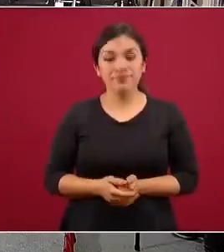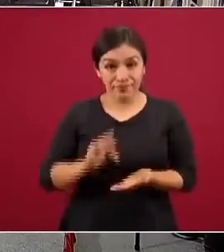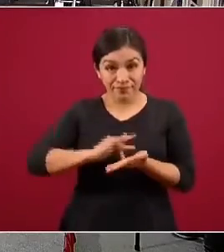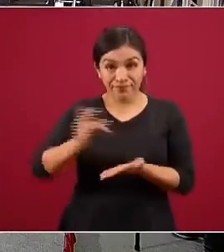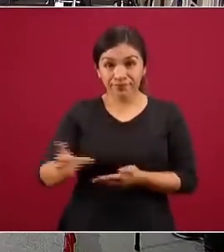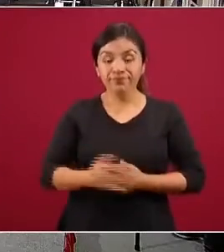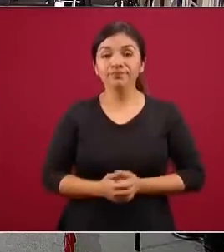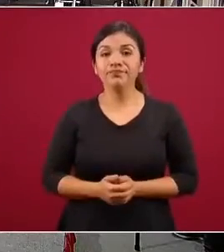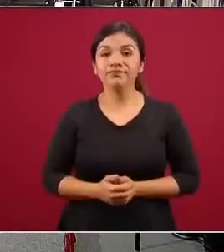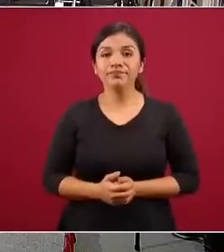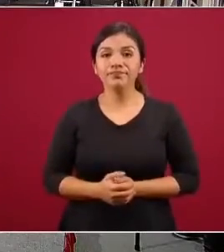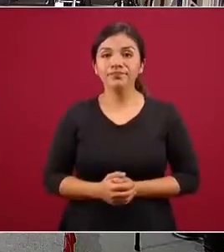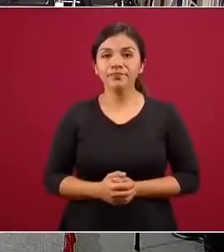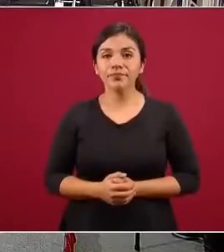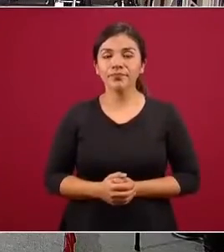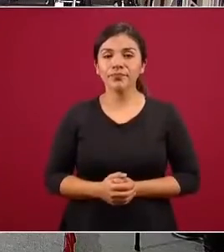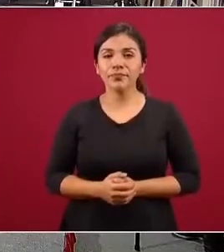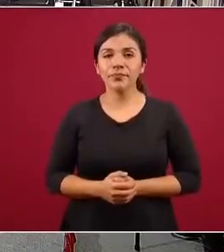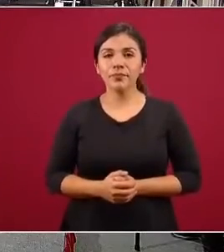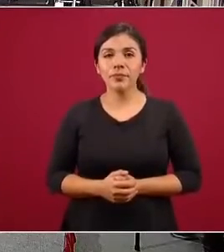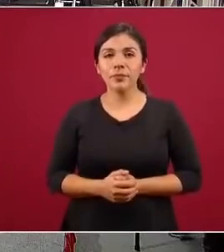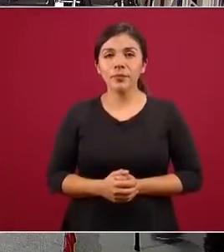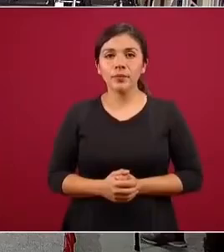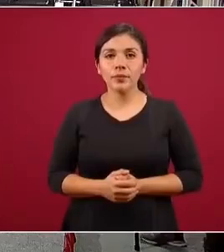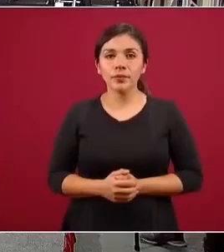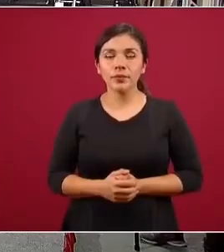Gracias, por favor, ustedes.